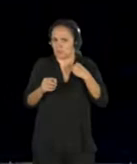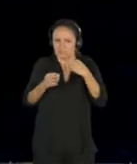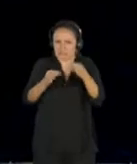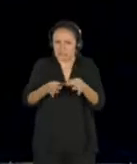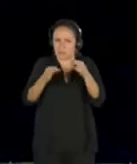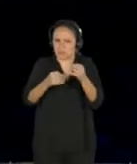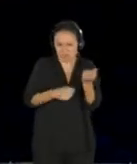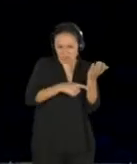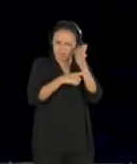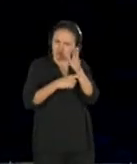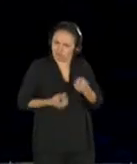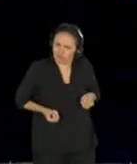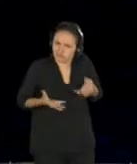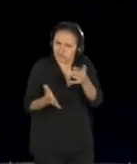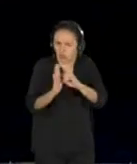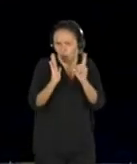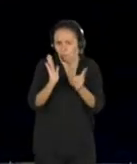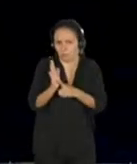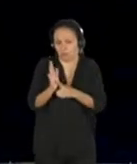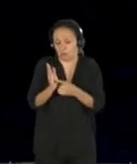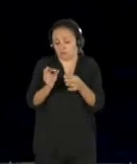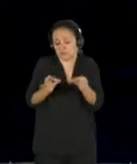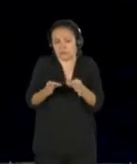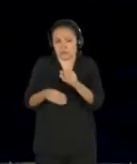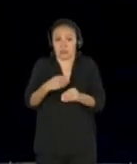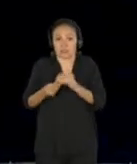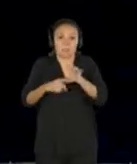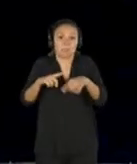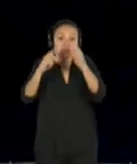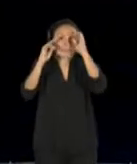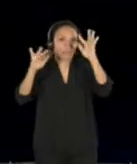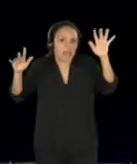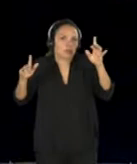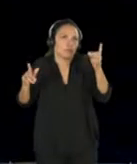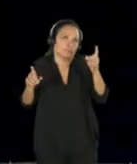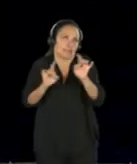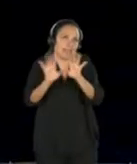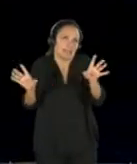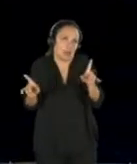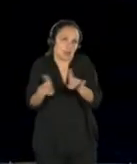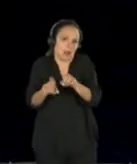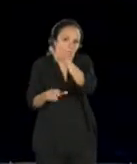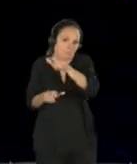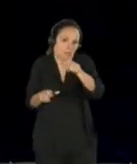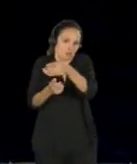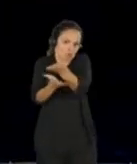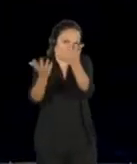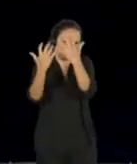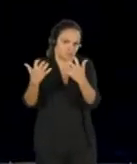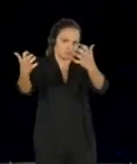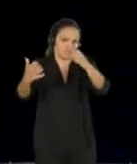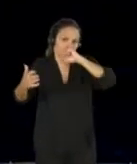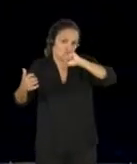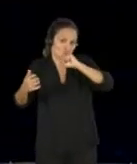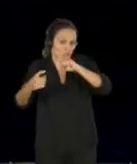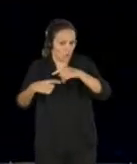habitualmente sobre el escenario y que me imagino que buscando también evidentemente el agrado de todos los que estamos aquí